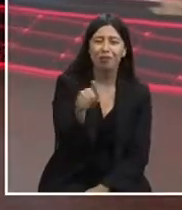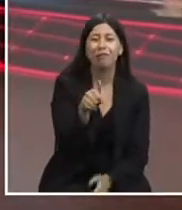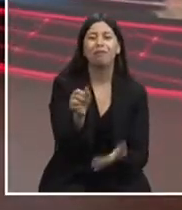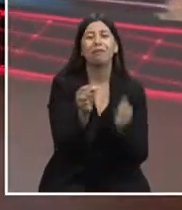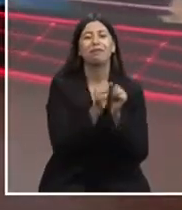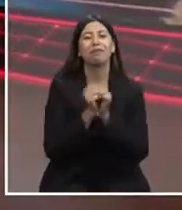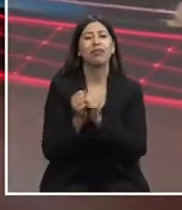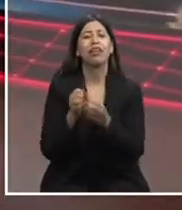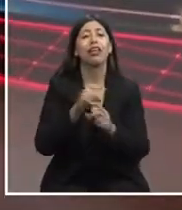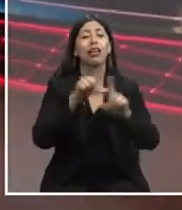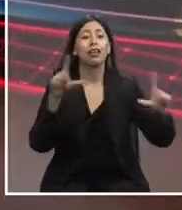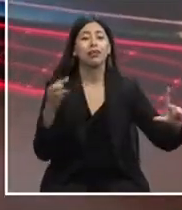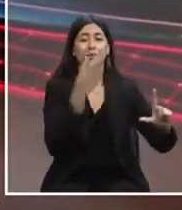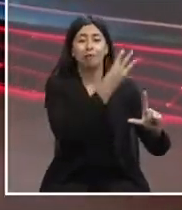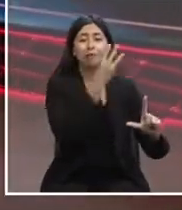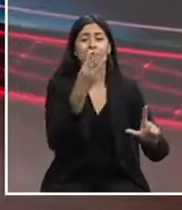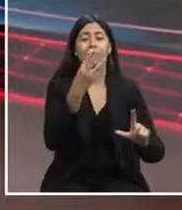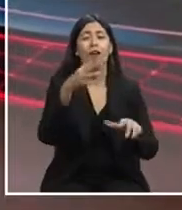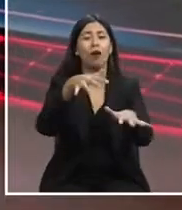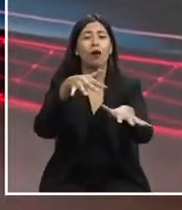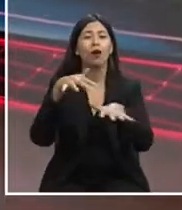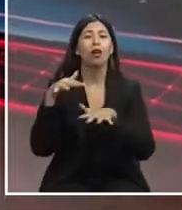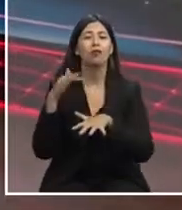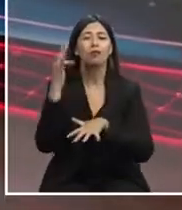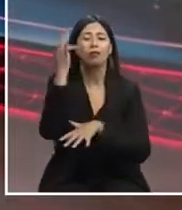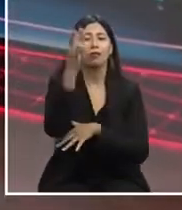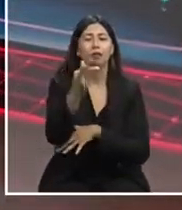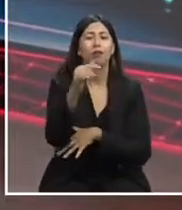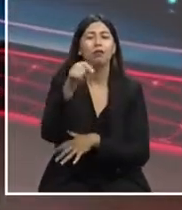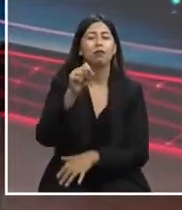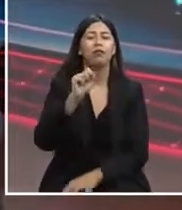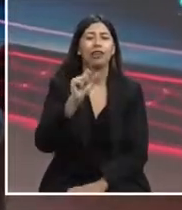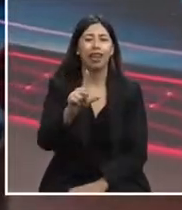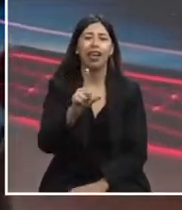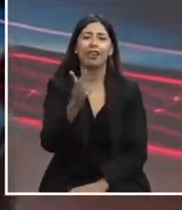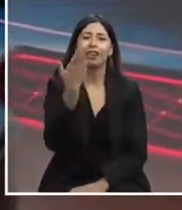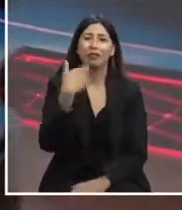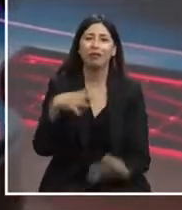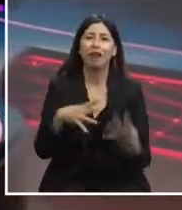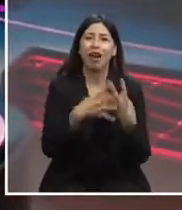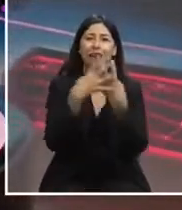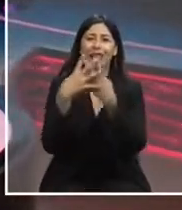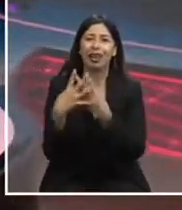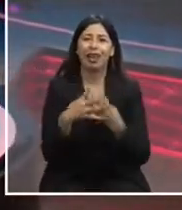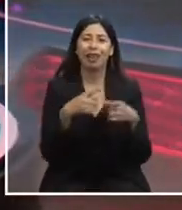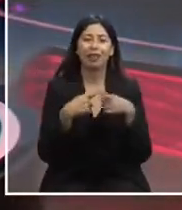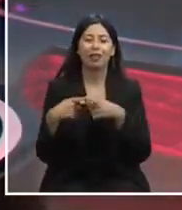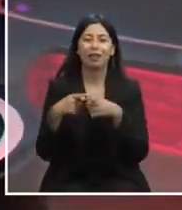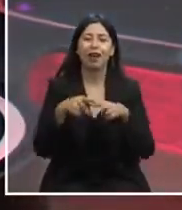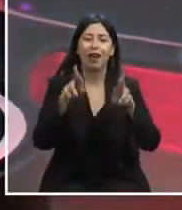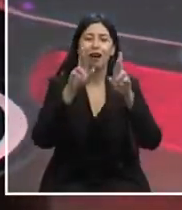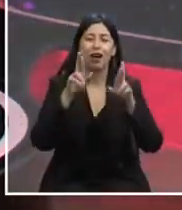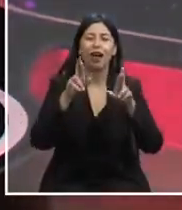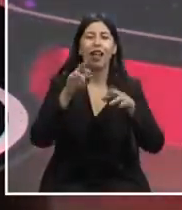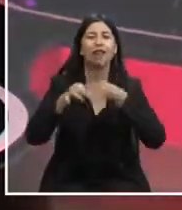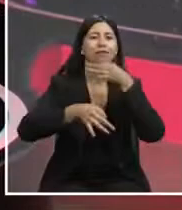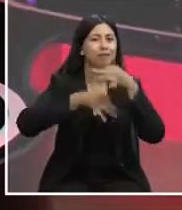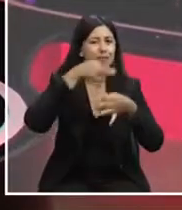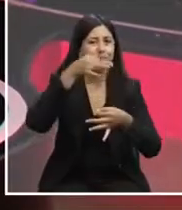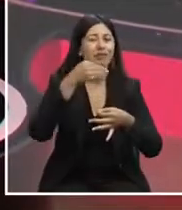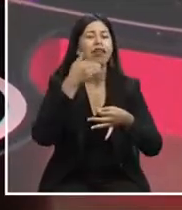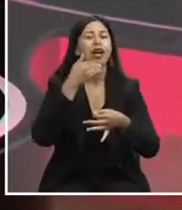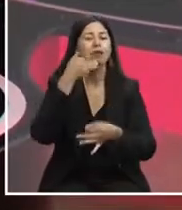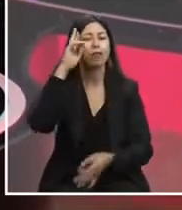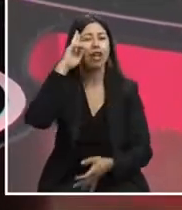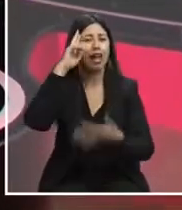web congresofuturo.cl, a través de nuestras redes sociales. Esperamos que comenten y reflexionen respecto a